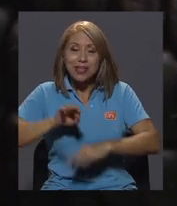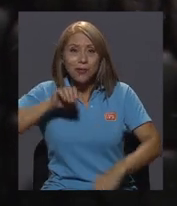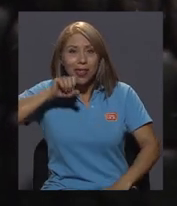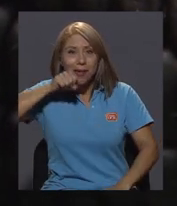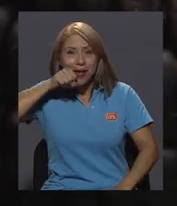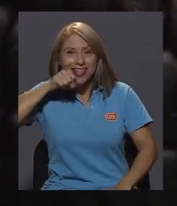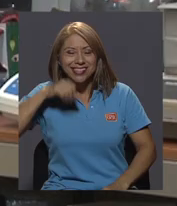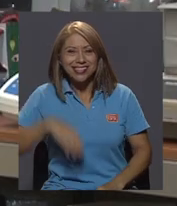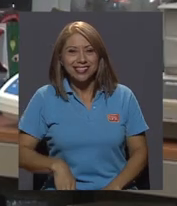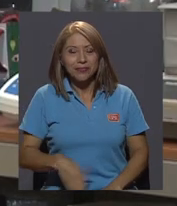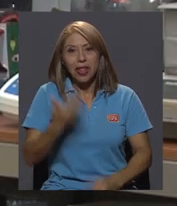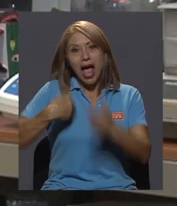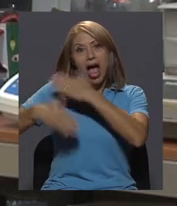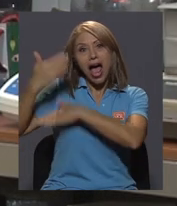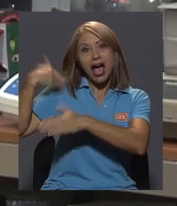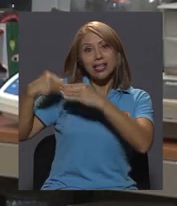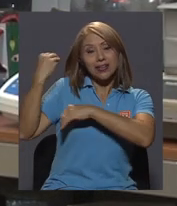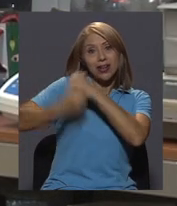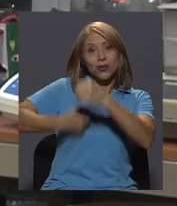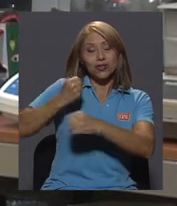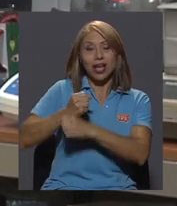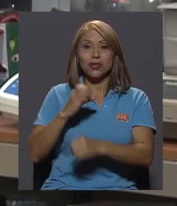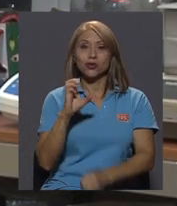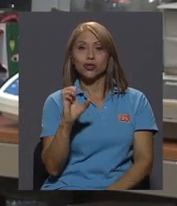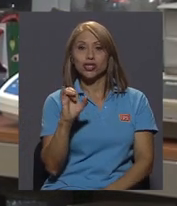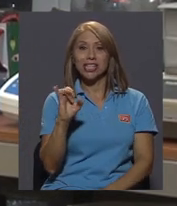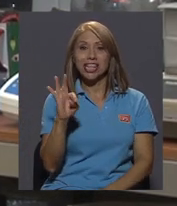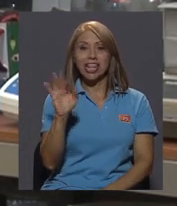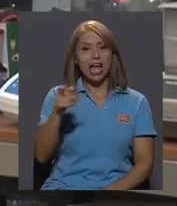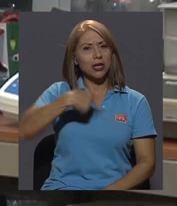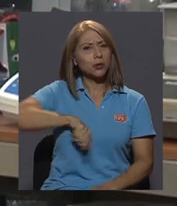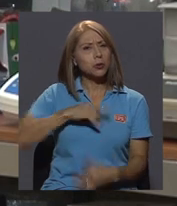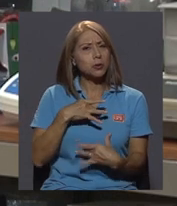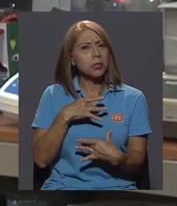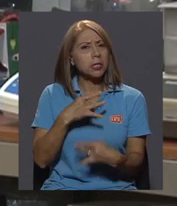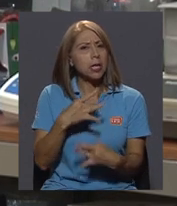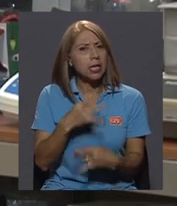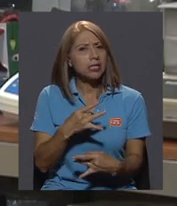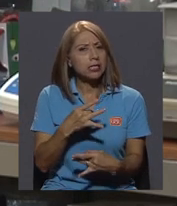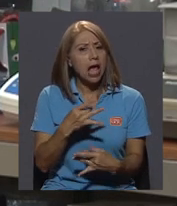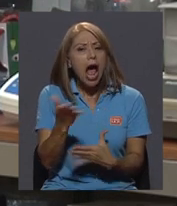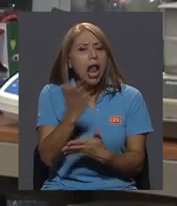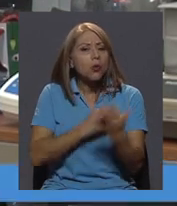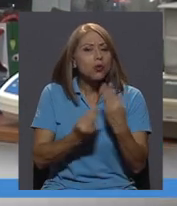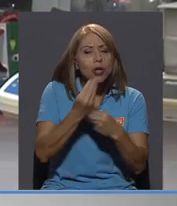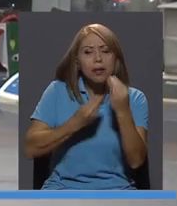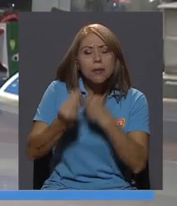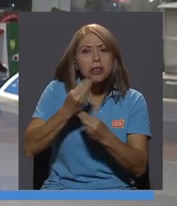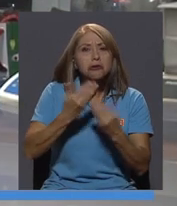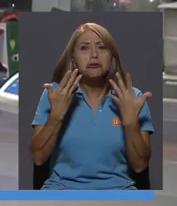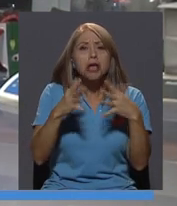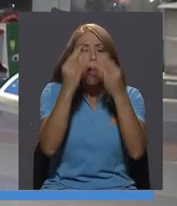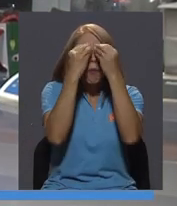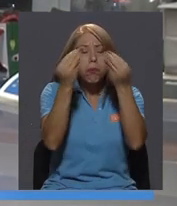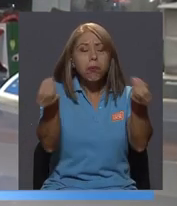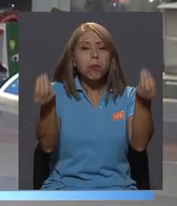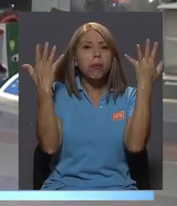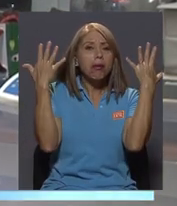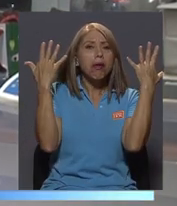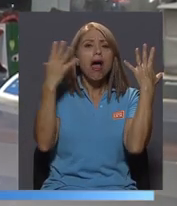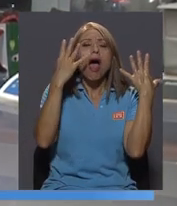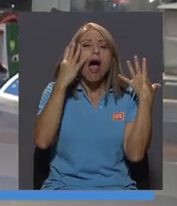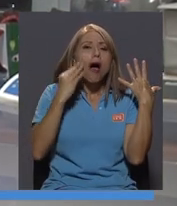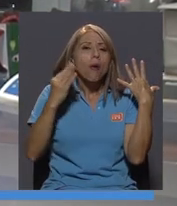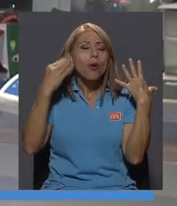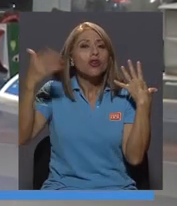maíz. Desde hace varios años en el CITA tenemos interés en rescatar alimentos olvidados que formaban parte de la dieta de